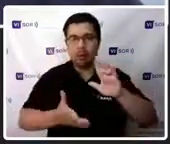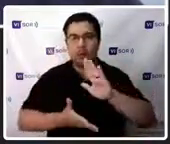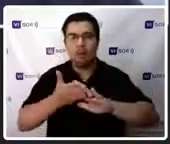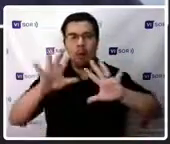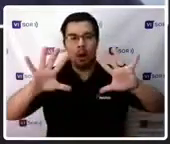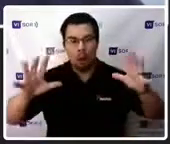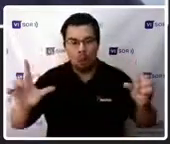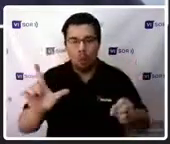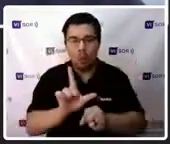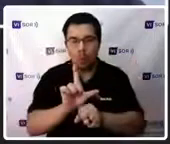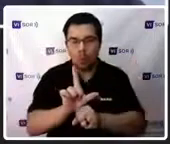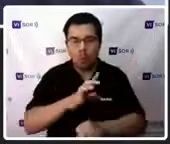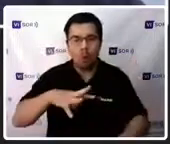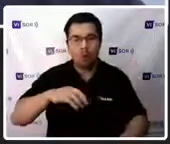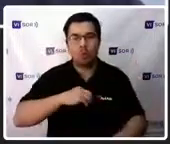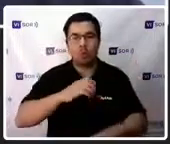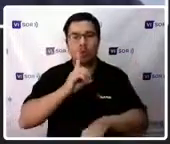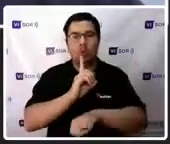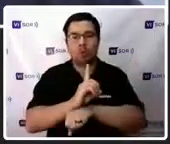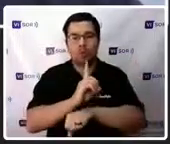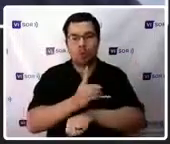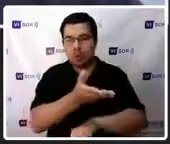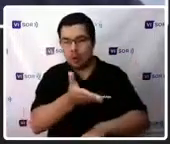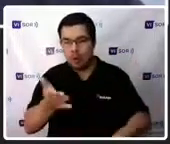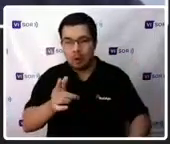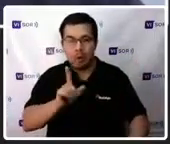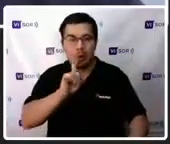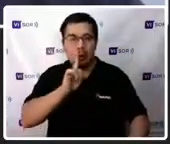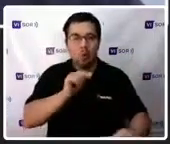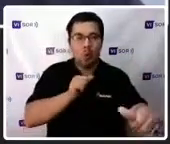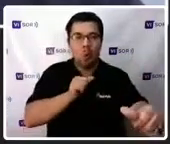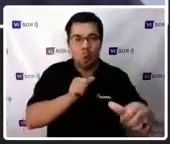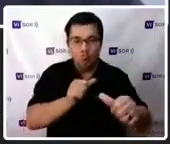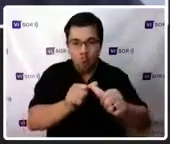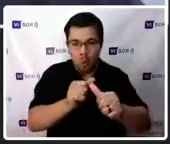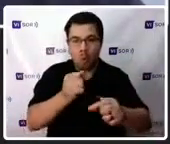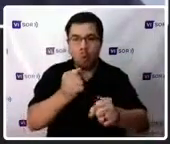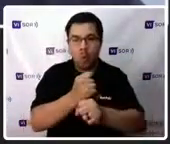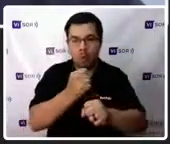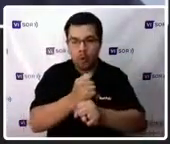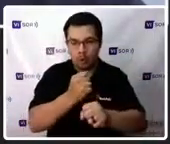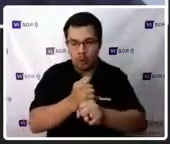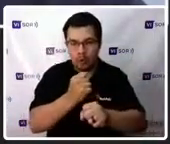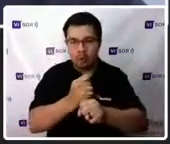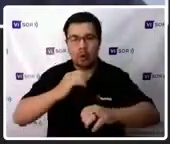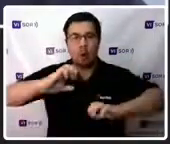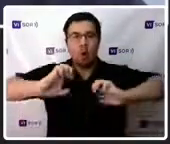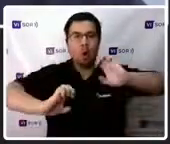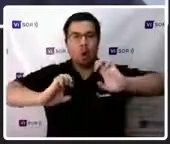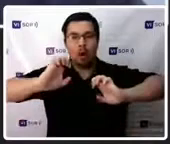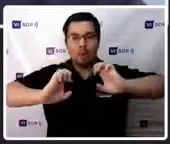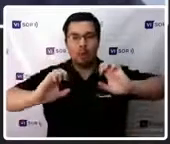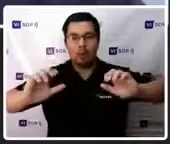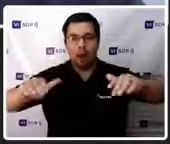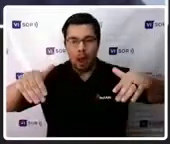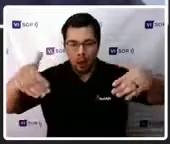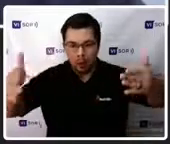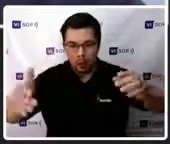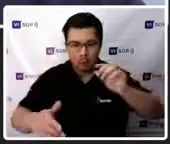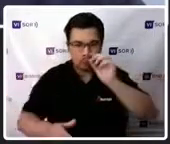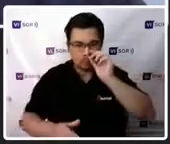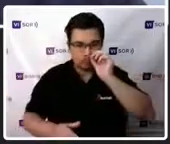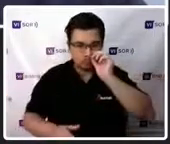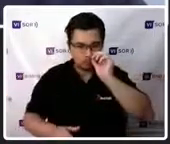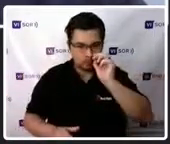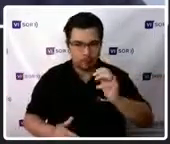nuestros docentes tienen, ¿no es cierto?, un acercamiento, un trabajo con la industria, ¿no es cierto?, con la industria de turismo, pero también, ¿no es cierto?, se dedican, ¿no es